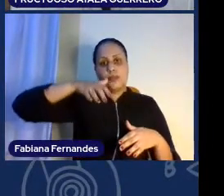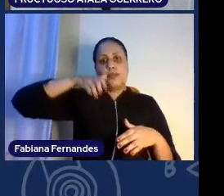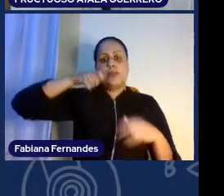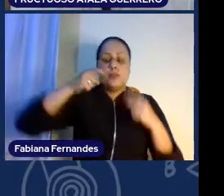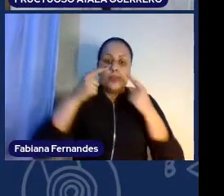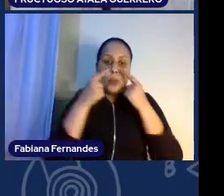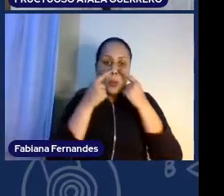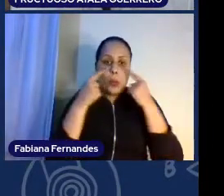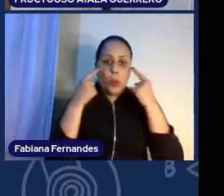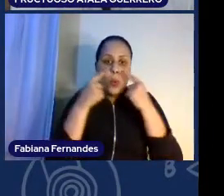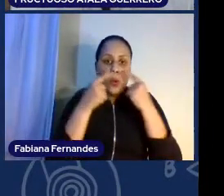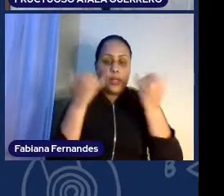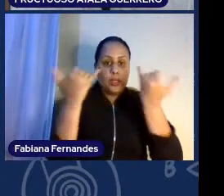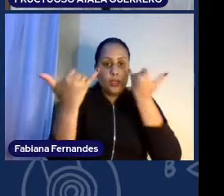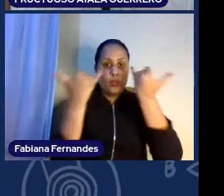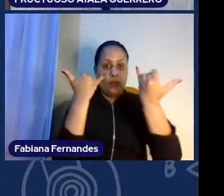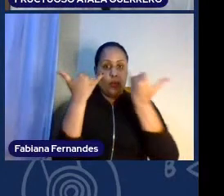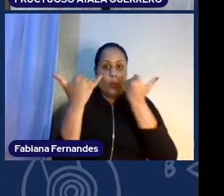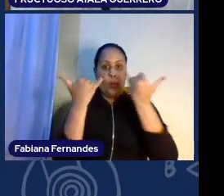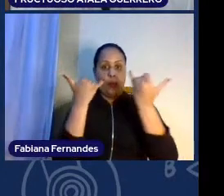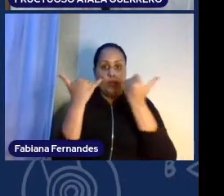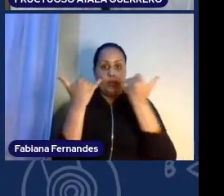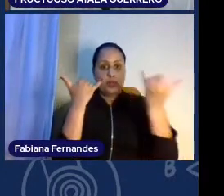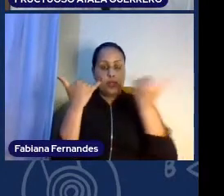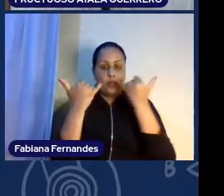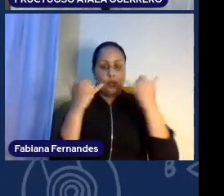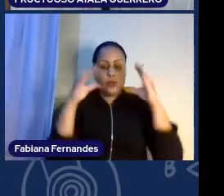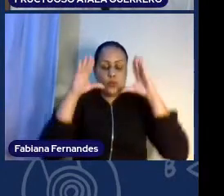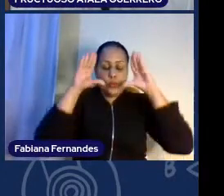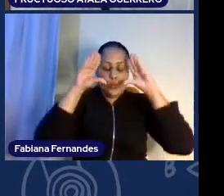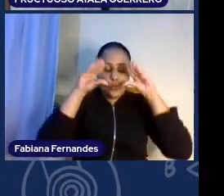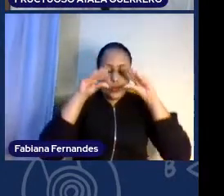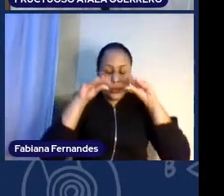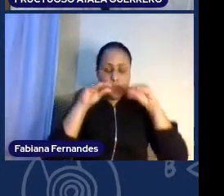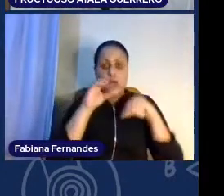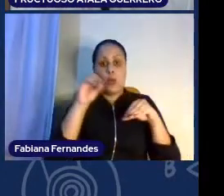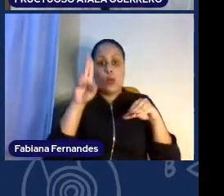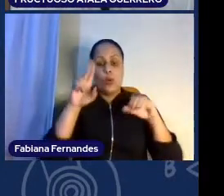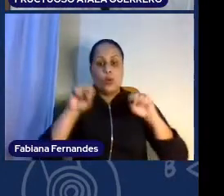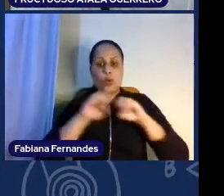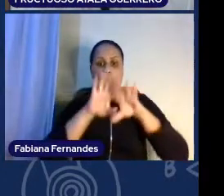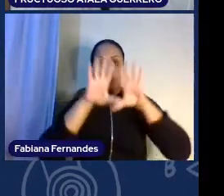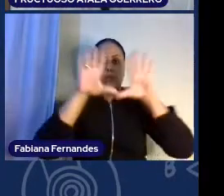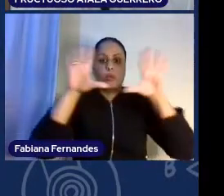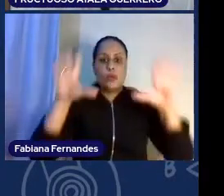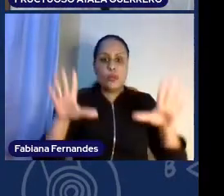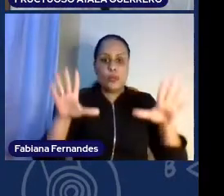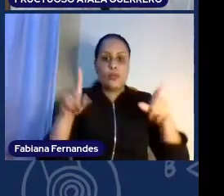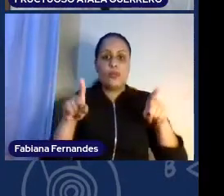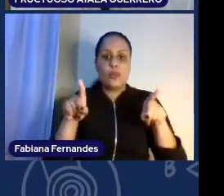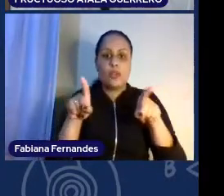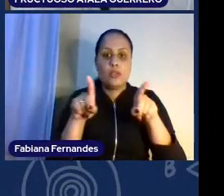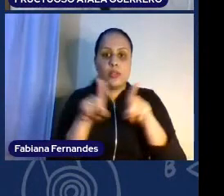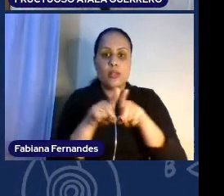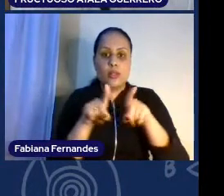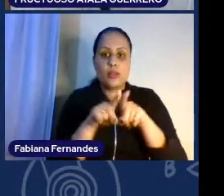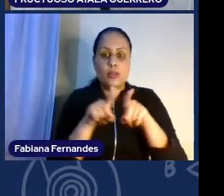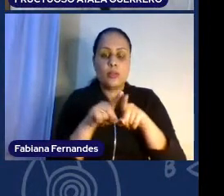luminosa o de oscuridad que llega, aquí está nuestro reloj biológico o